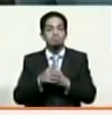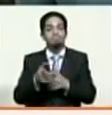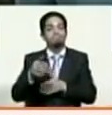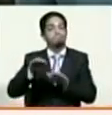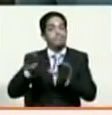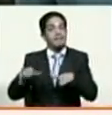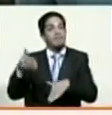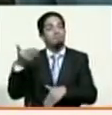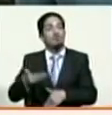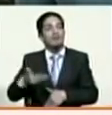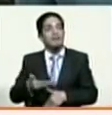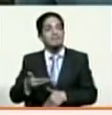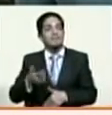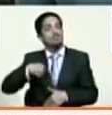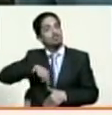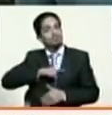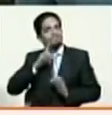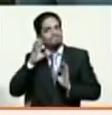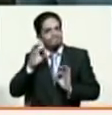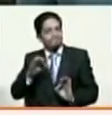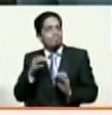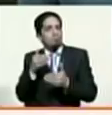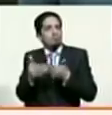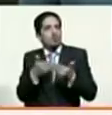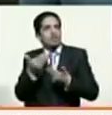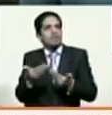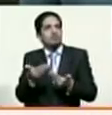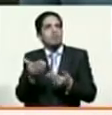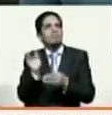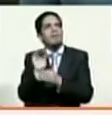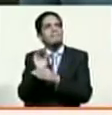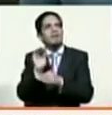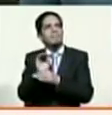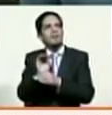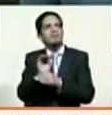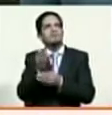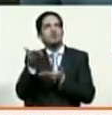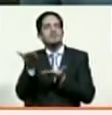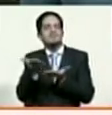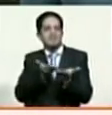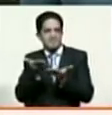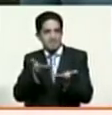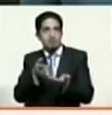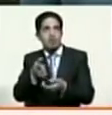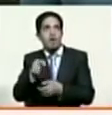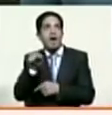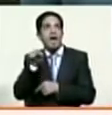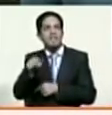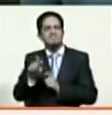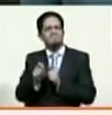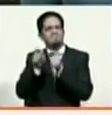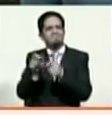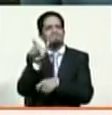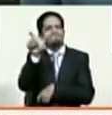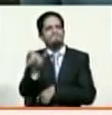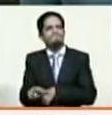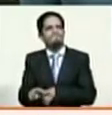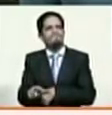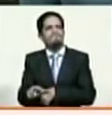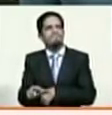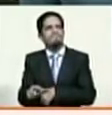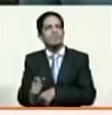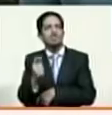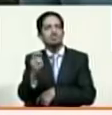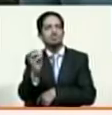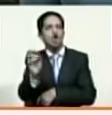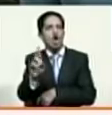para garantizar todos estos procesos productivos y de mantenimiento de servicios. Allí estará el licenciado Camilo